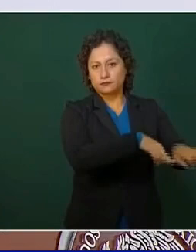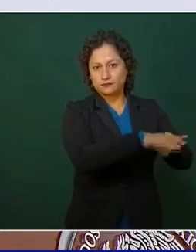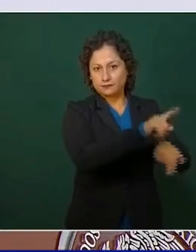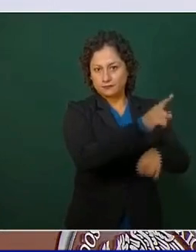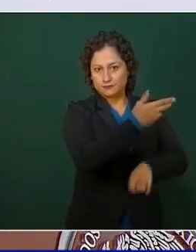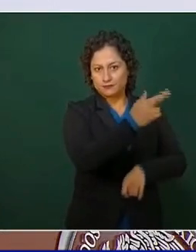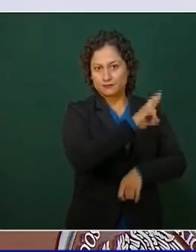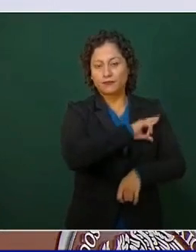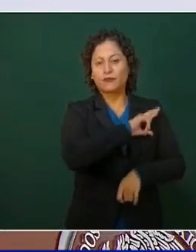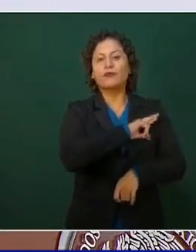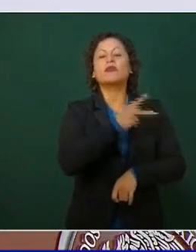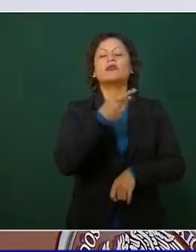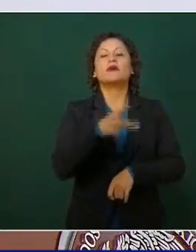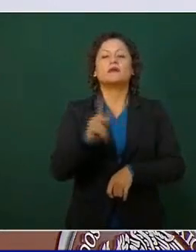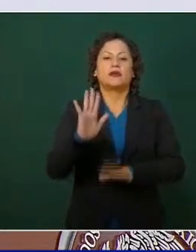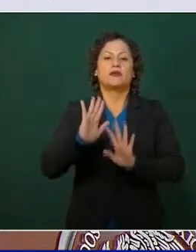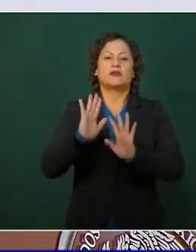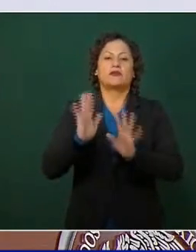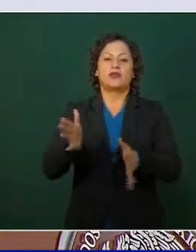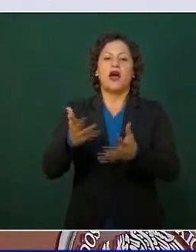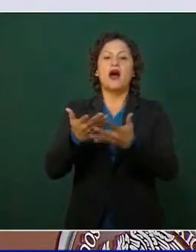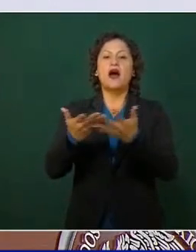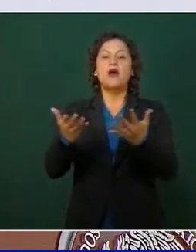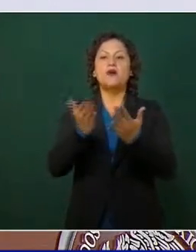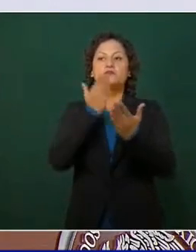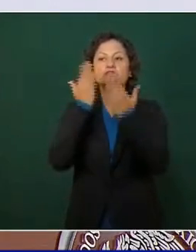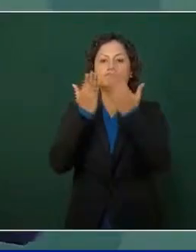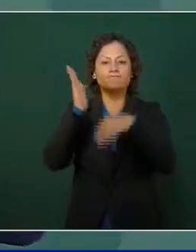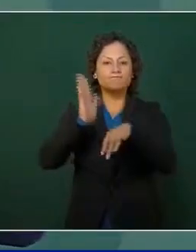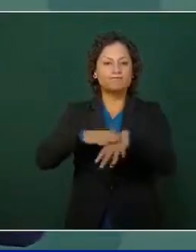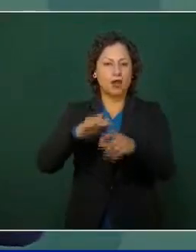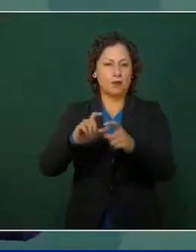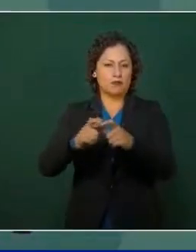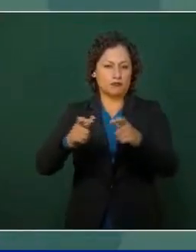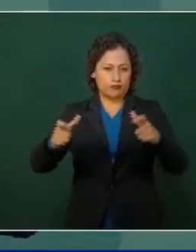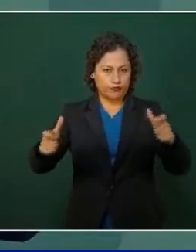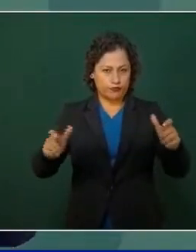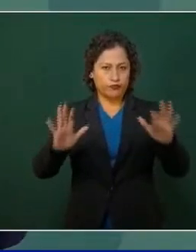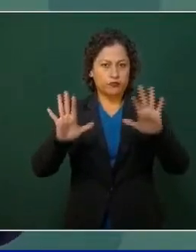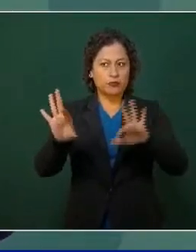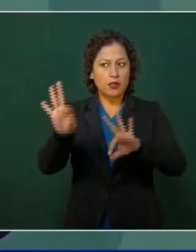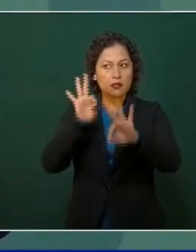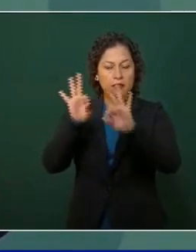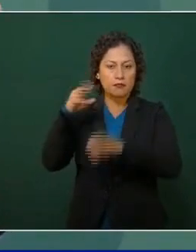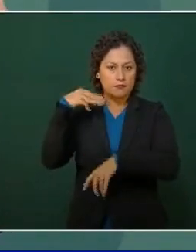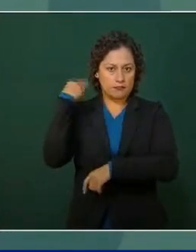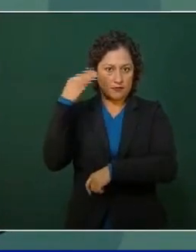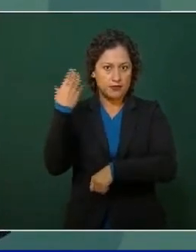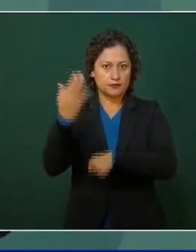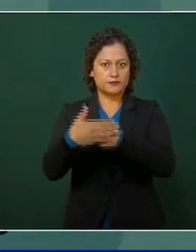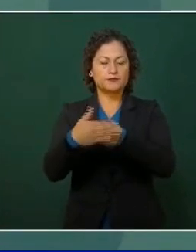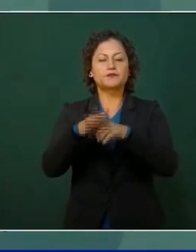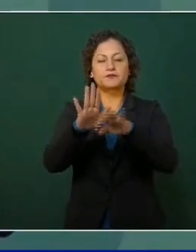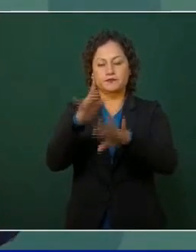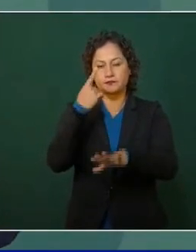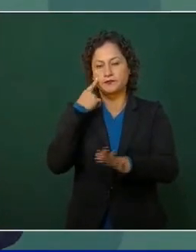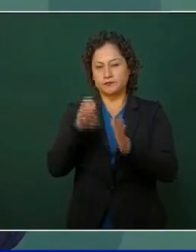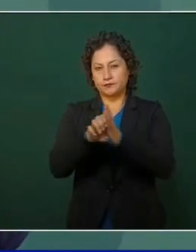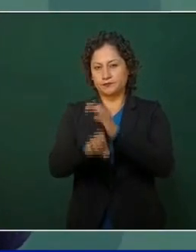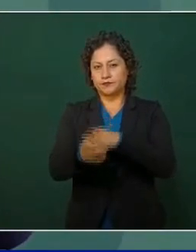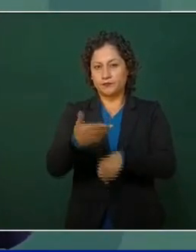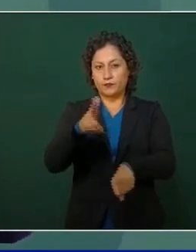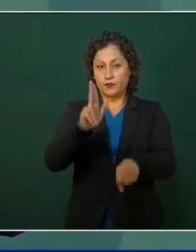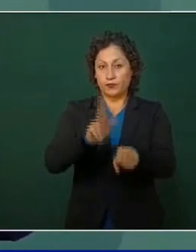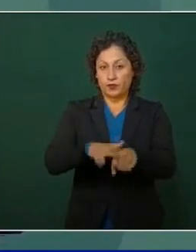permitir en marzo hacer una selección. Déjenme ponerles un ejemplo. Aquí en el hospital, en el 1 del IMSS de La